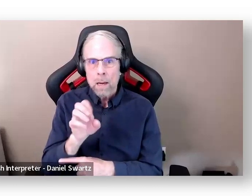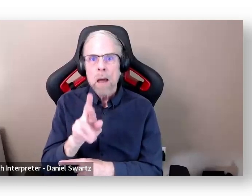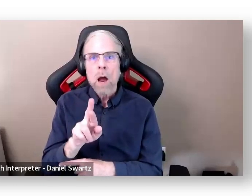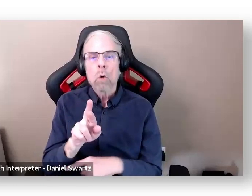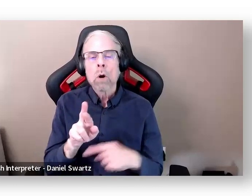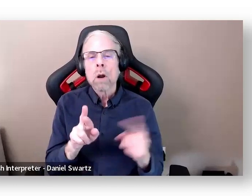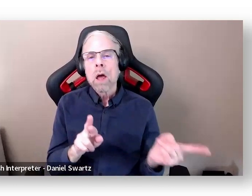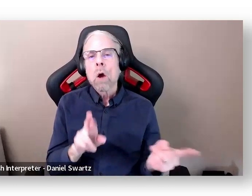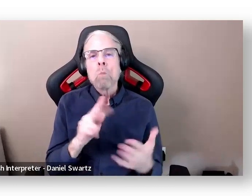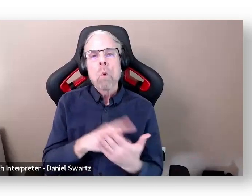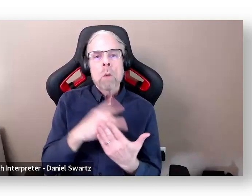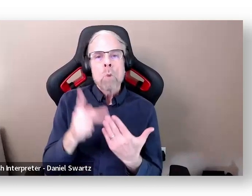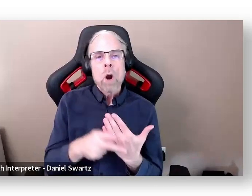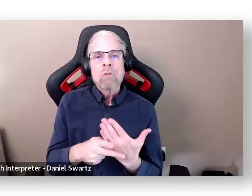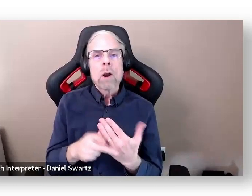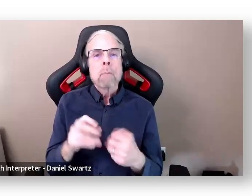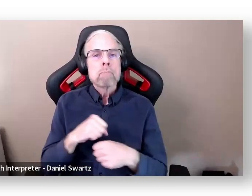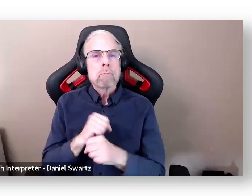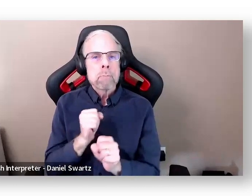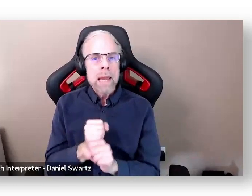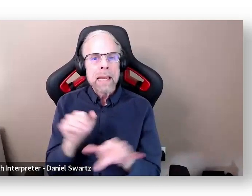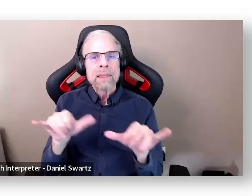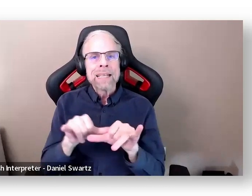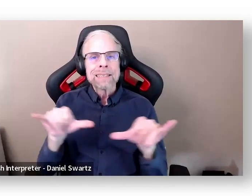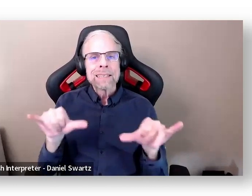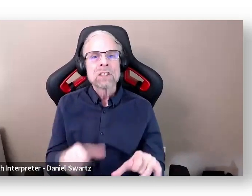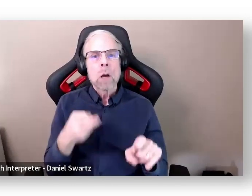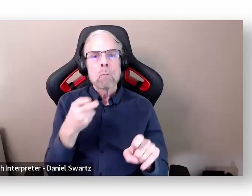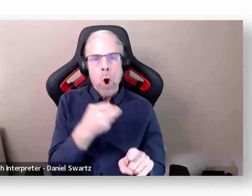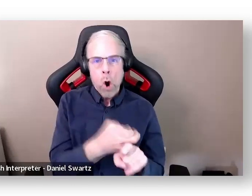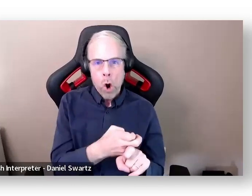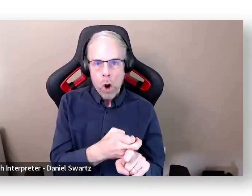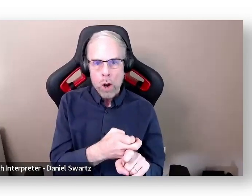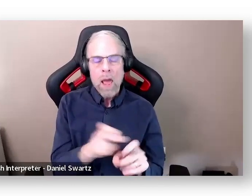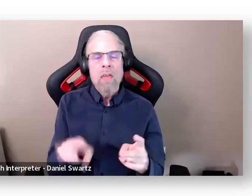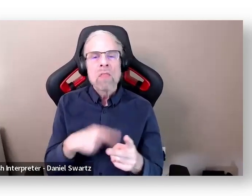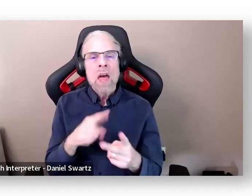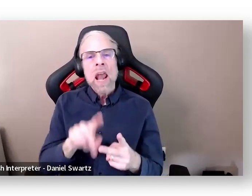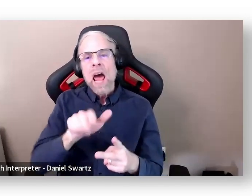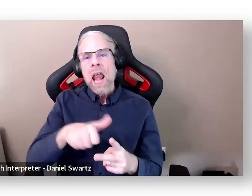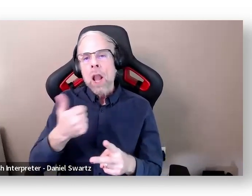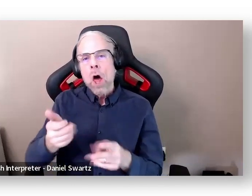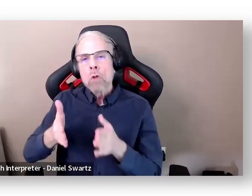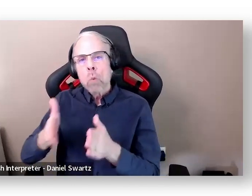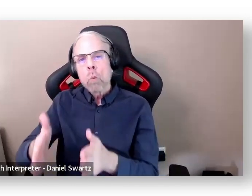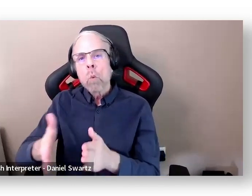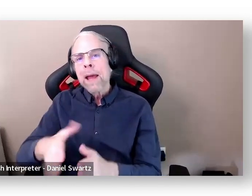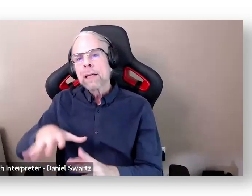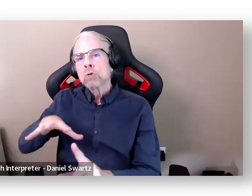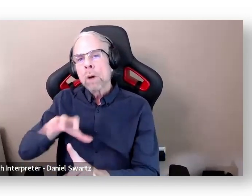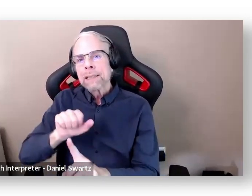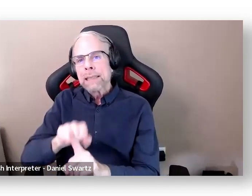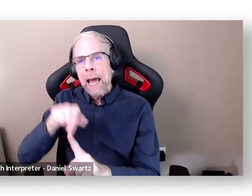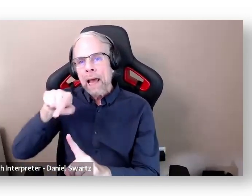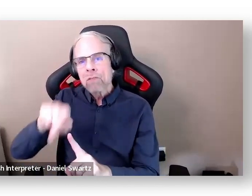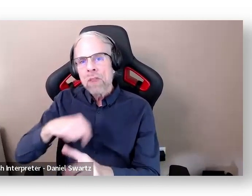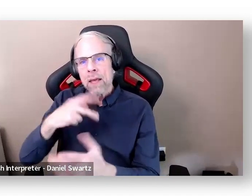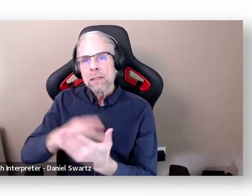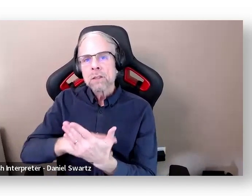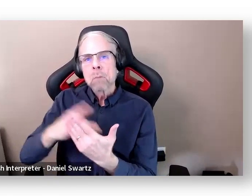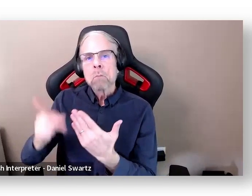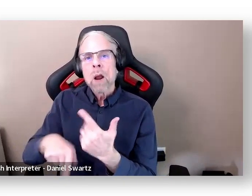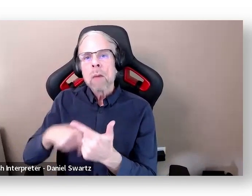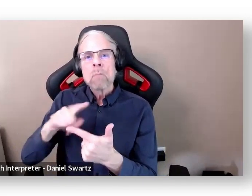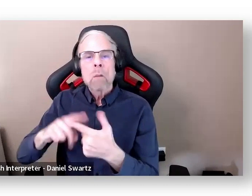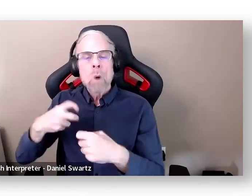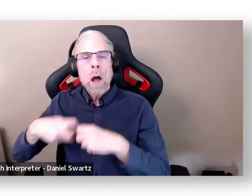Esa es una de las herramientas que nosotros usamos en Pacific Power. Es el fortalecimiento de la red. Pero otra manera en cómo